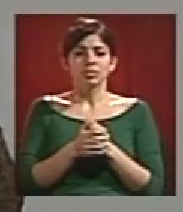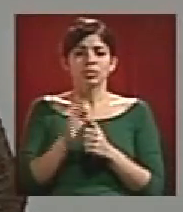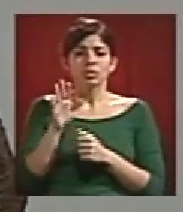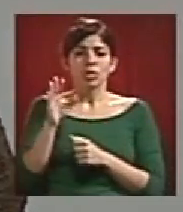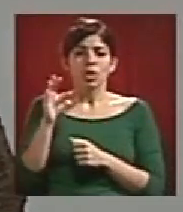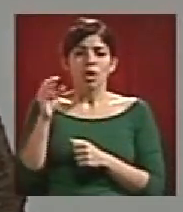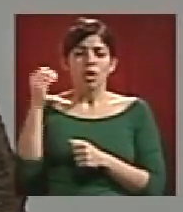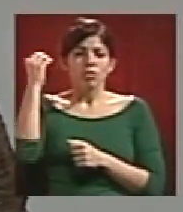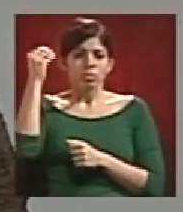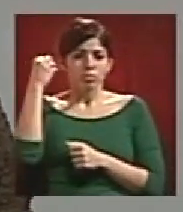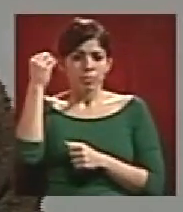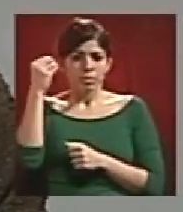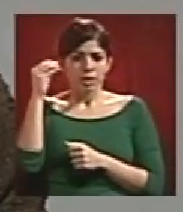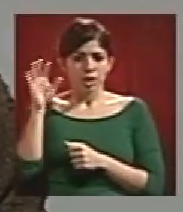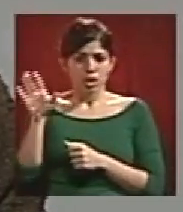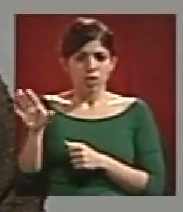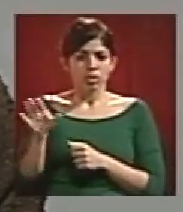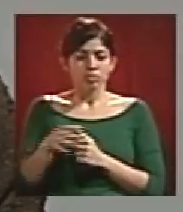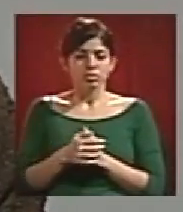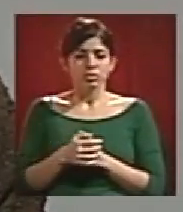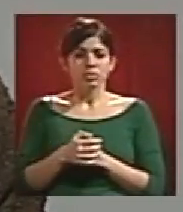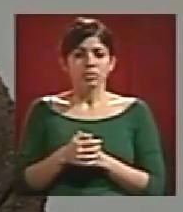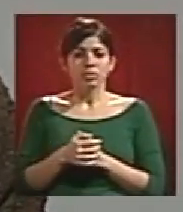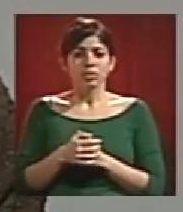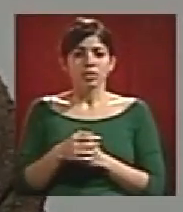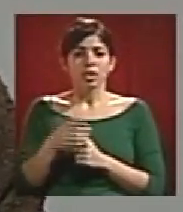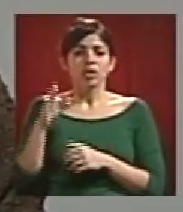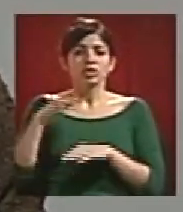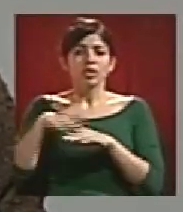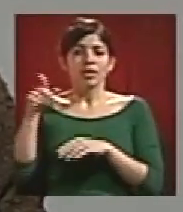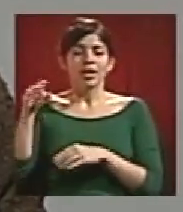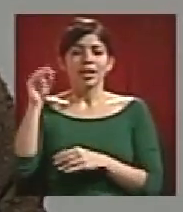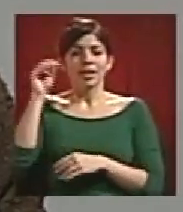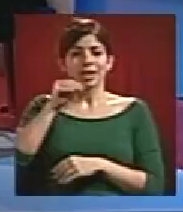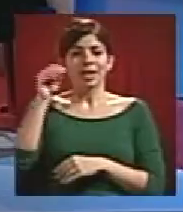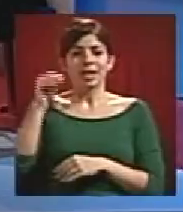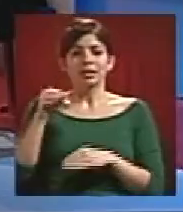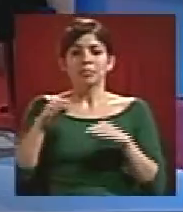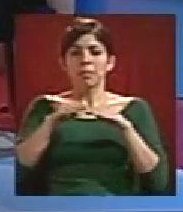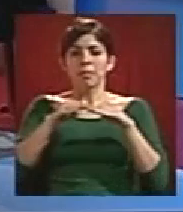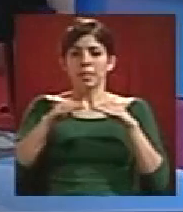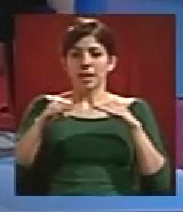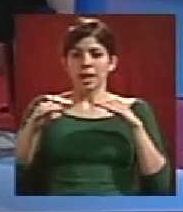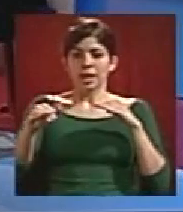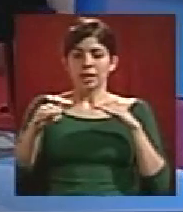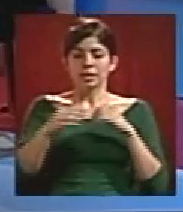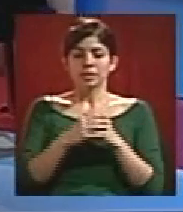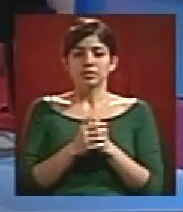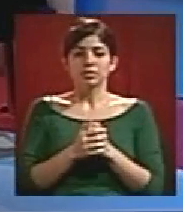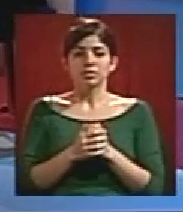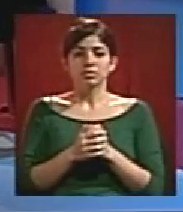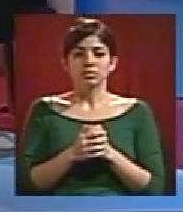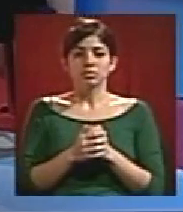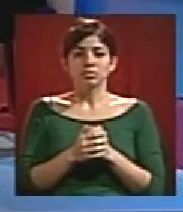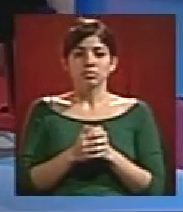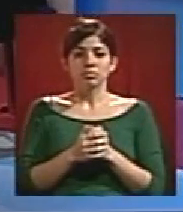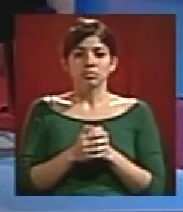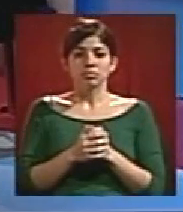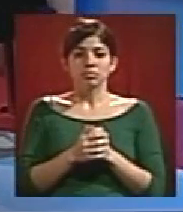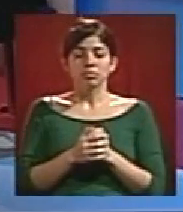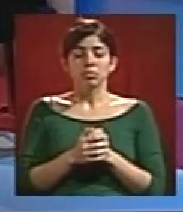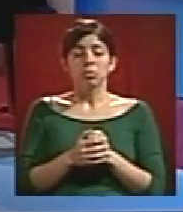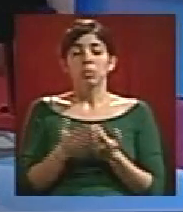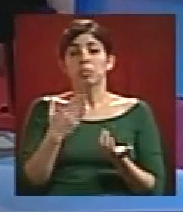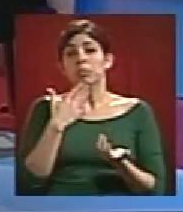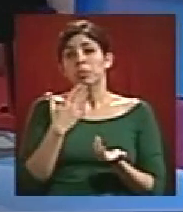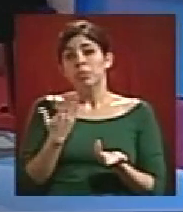consideración, la idea es las tasas de interés planas, y eso un poco más elevadas.